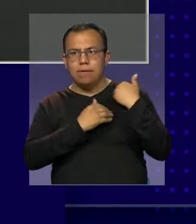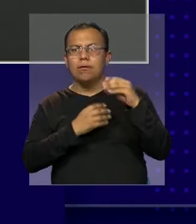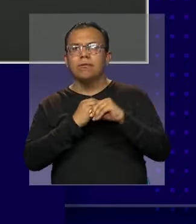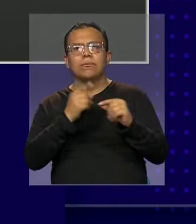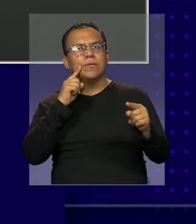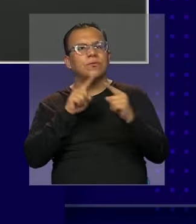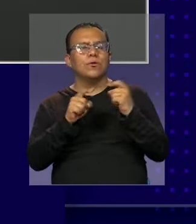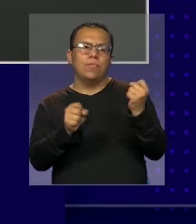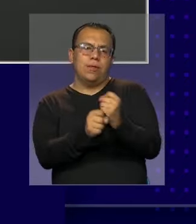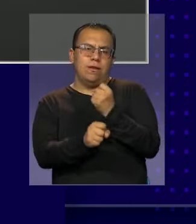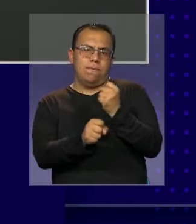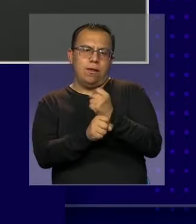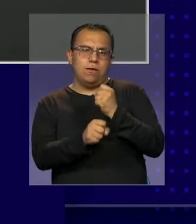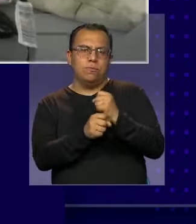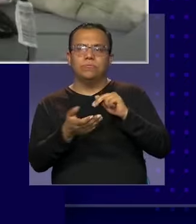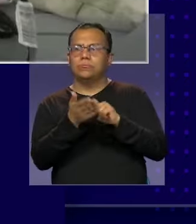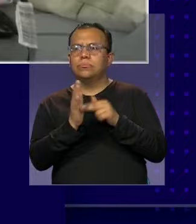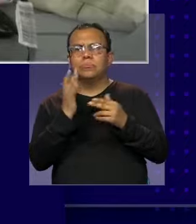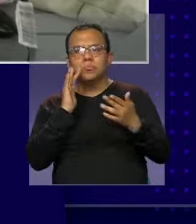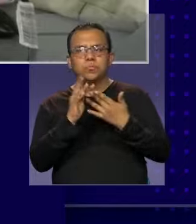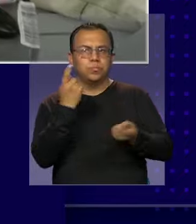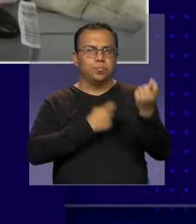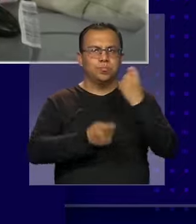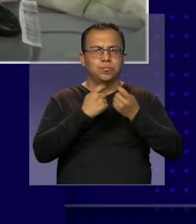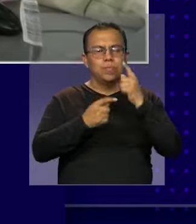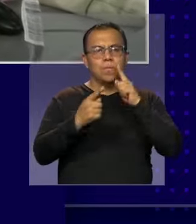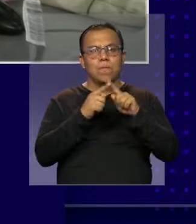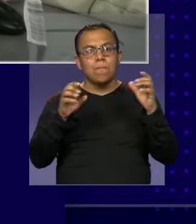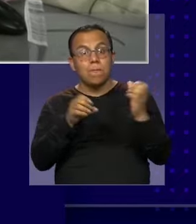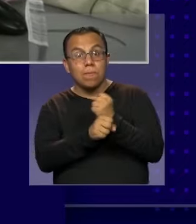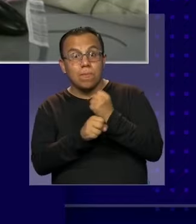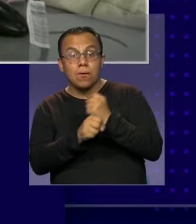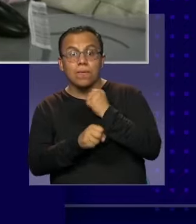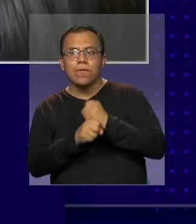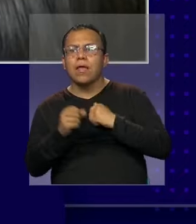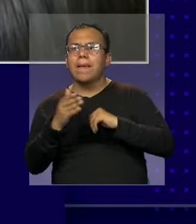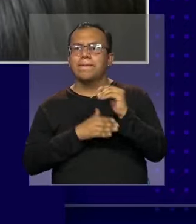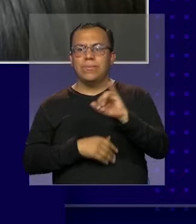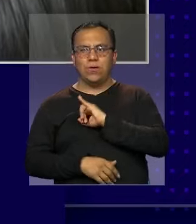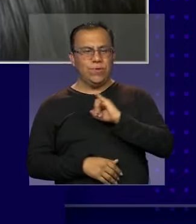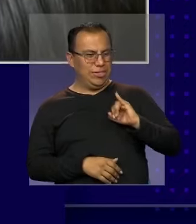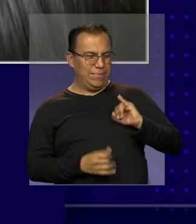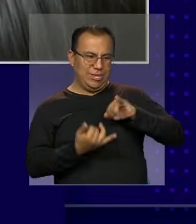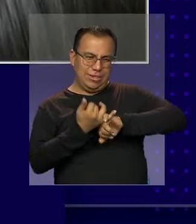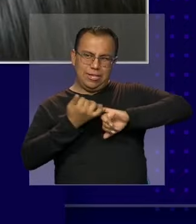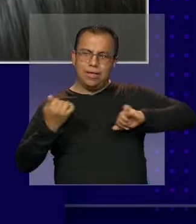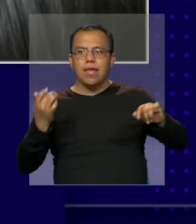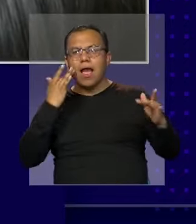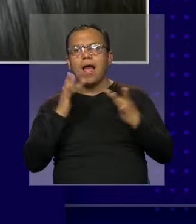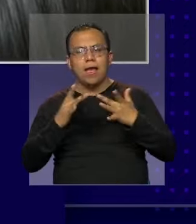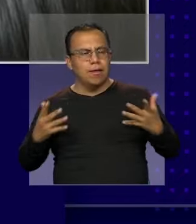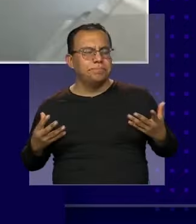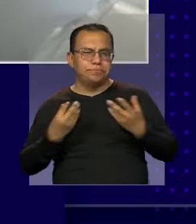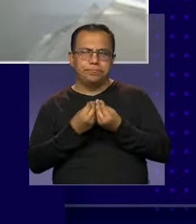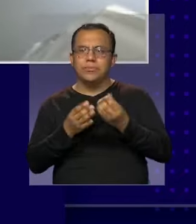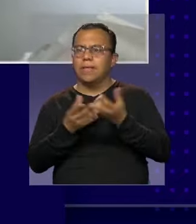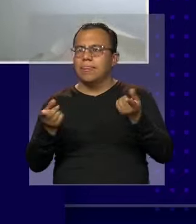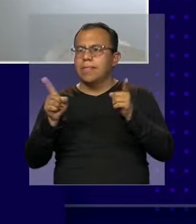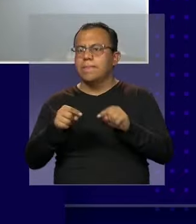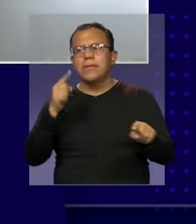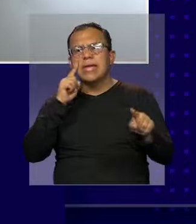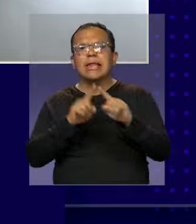un trabajo, un negocio que manejan de manera independiente, y también como